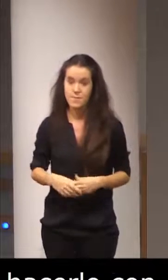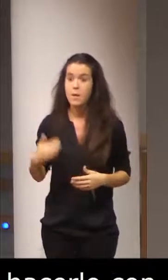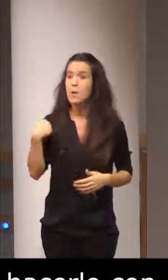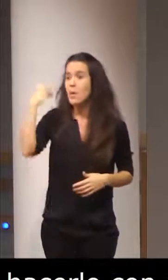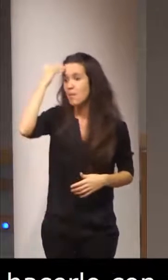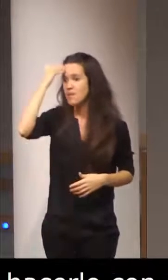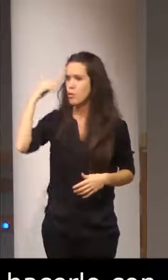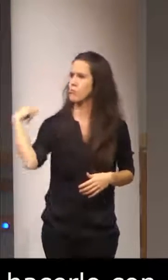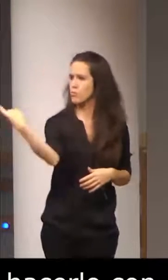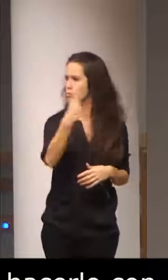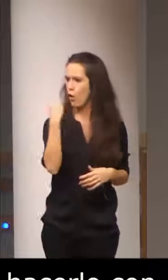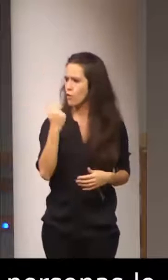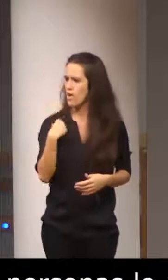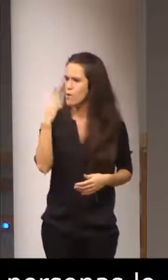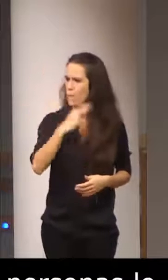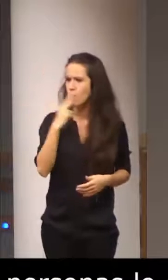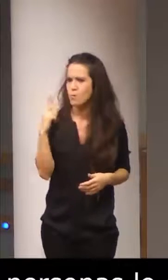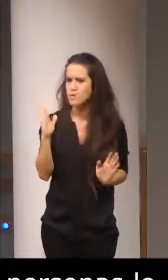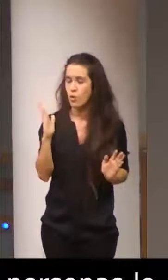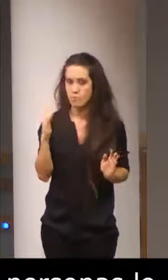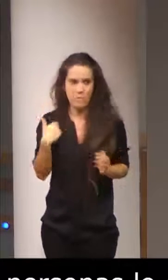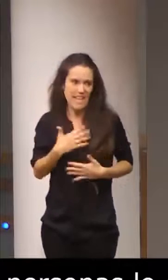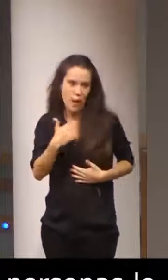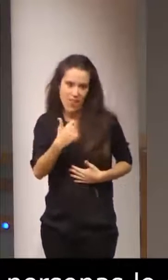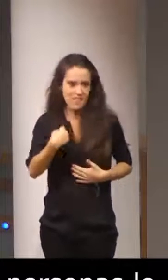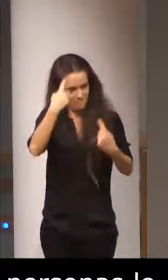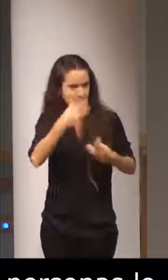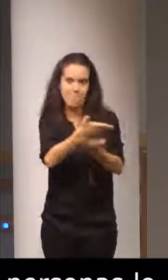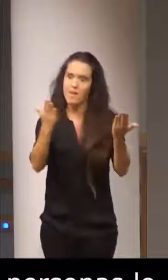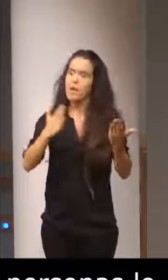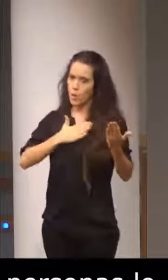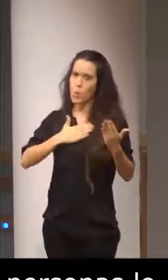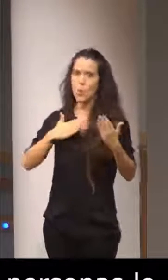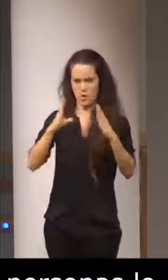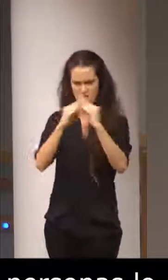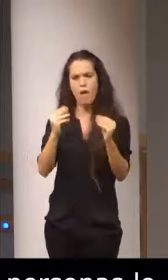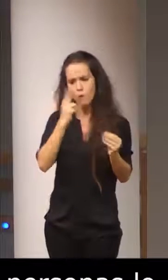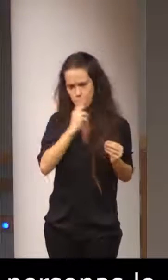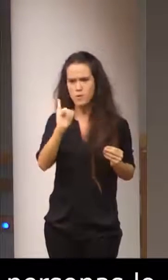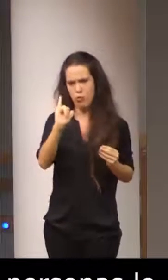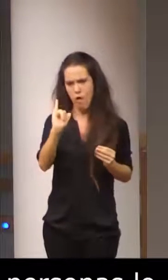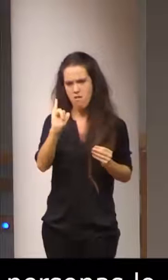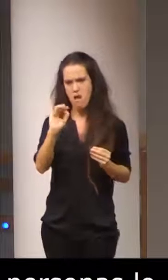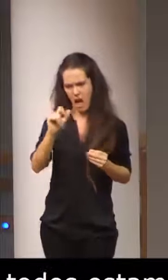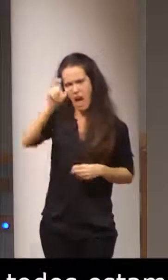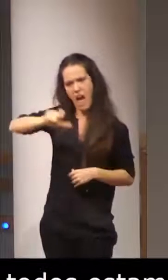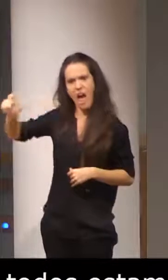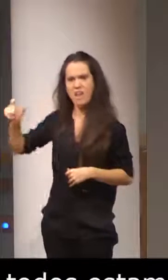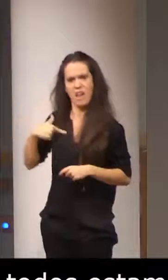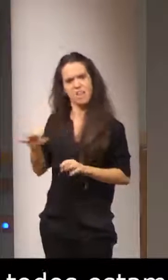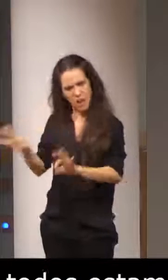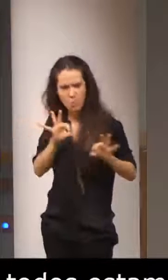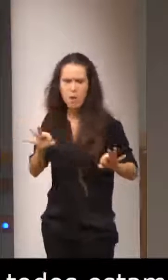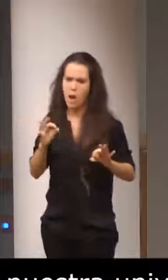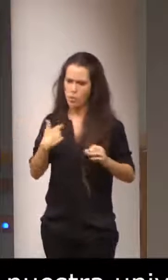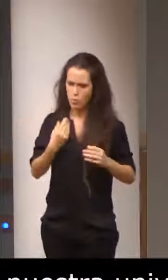estamos comprometidos por lo menos hay un sépanlo nuestra universidad está comprometida tenemos personas muy comprometidas en nuestra universidad